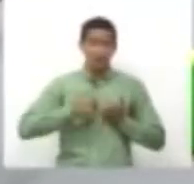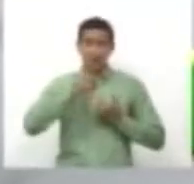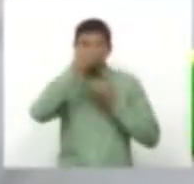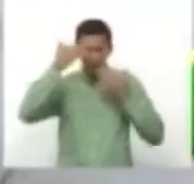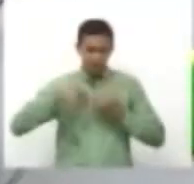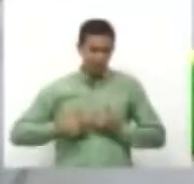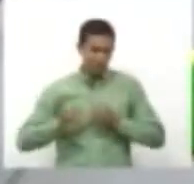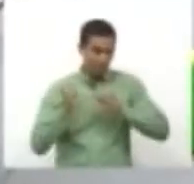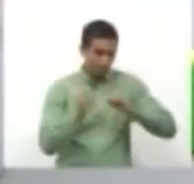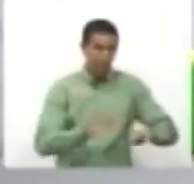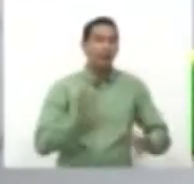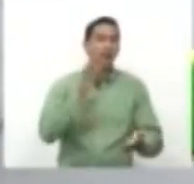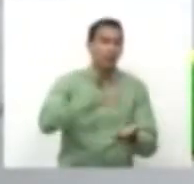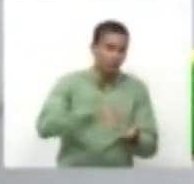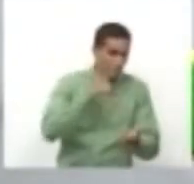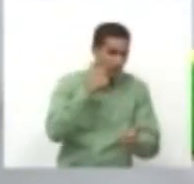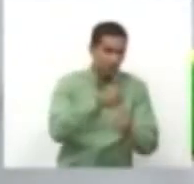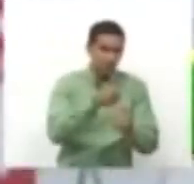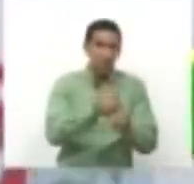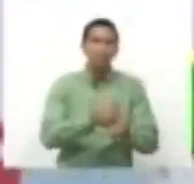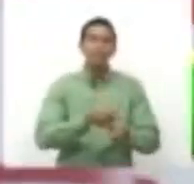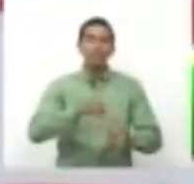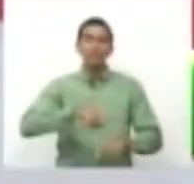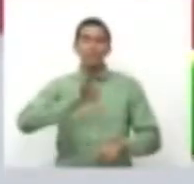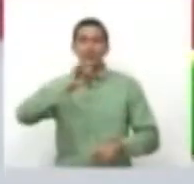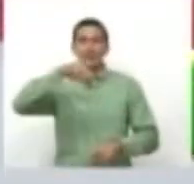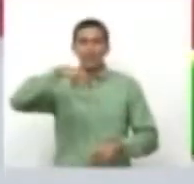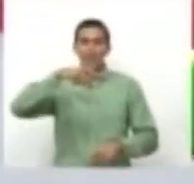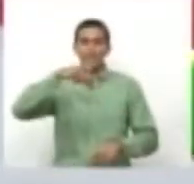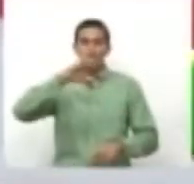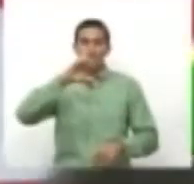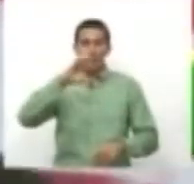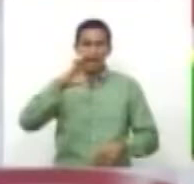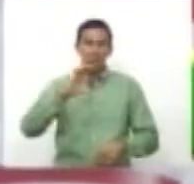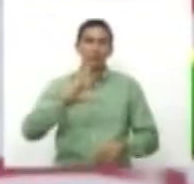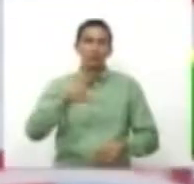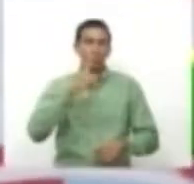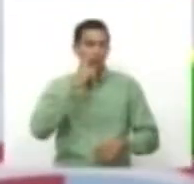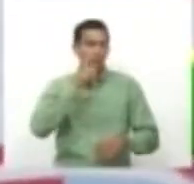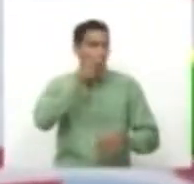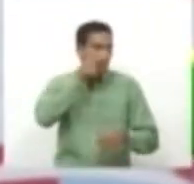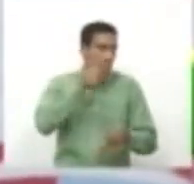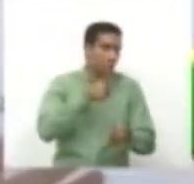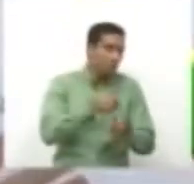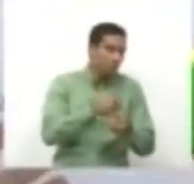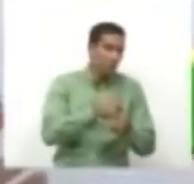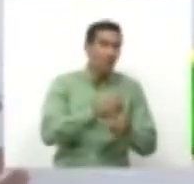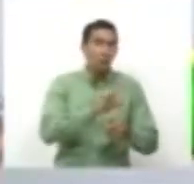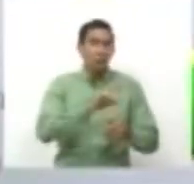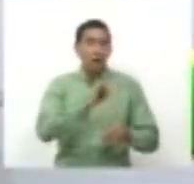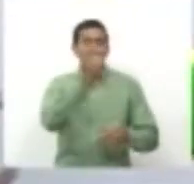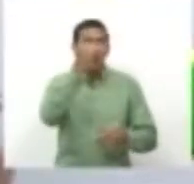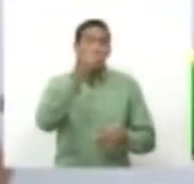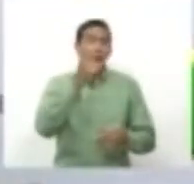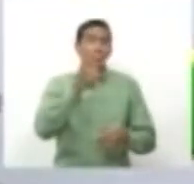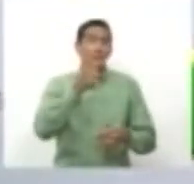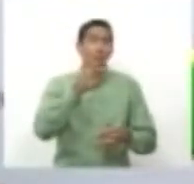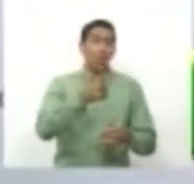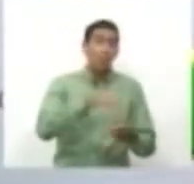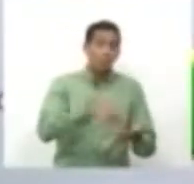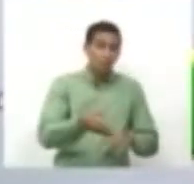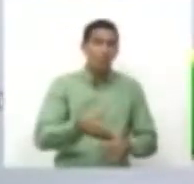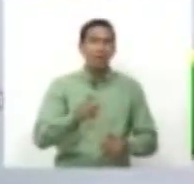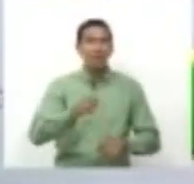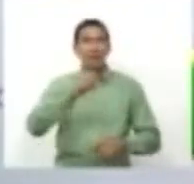Según el USPED, el organismo encargado de la vigilancia y seguridad de personas en riesgo de amenaza de muerte, si bien la región Caribe y